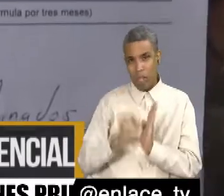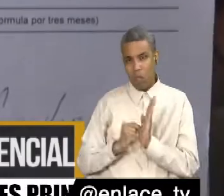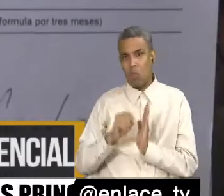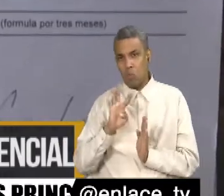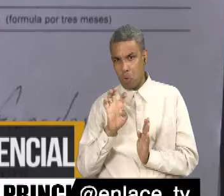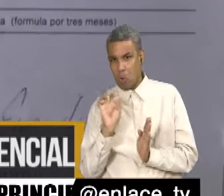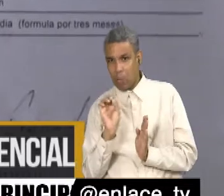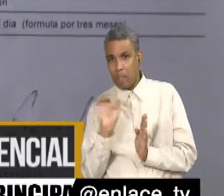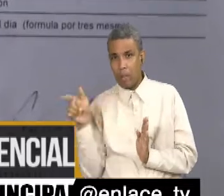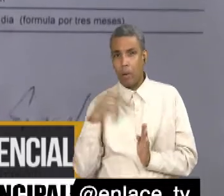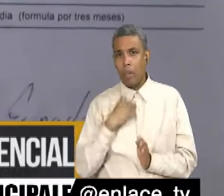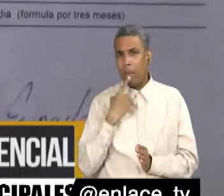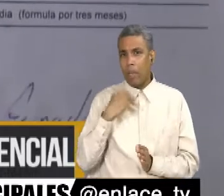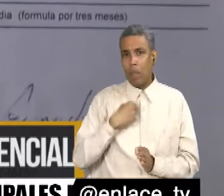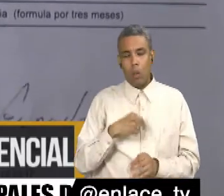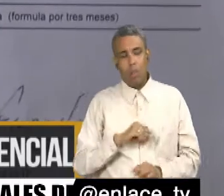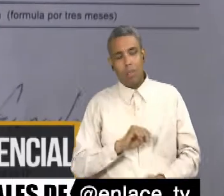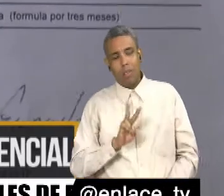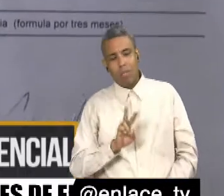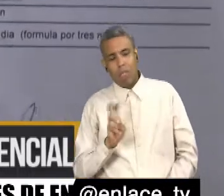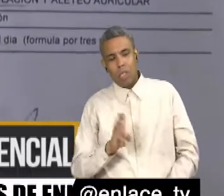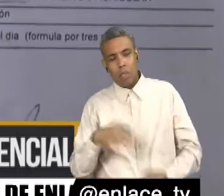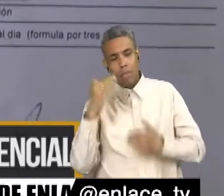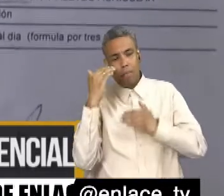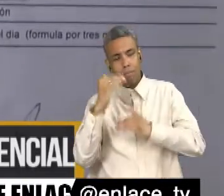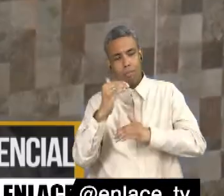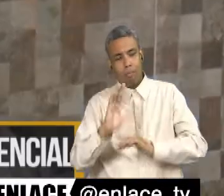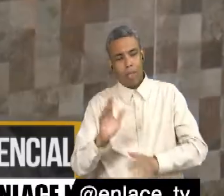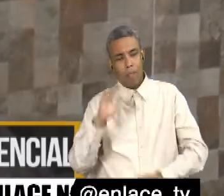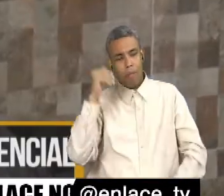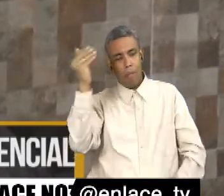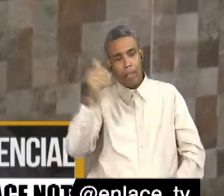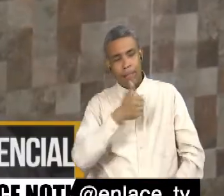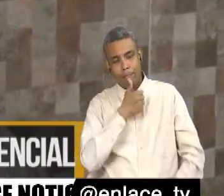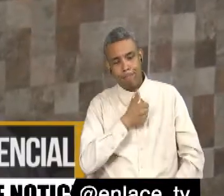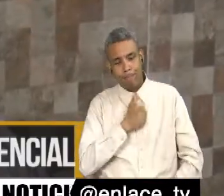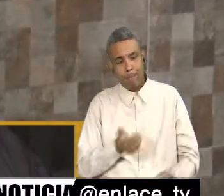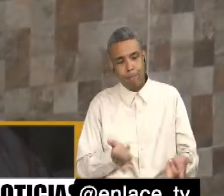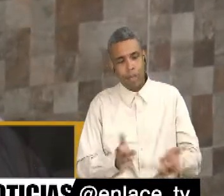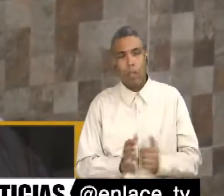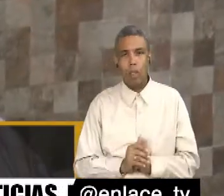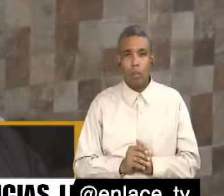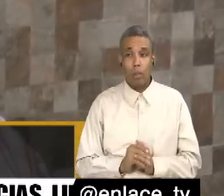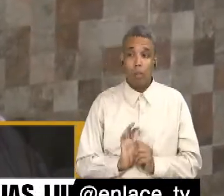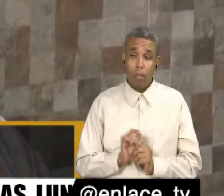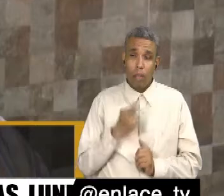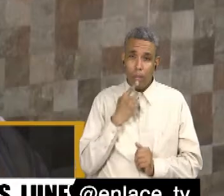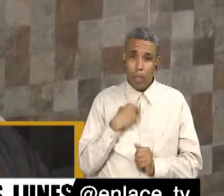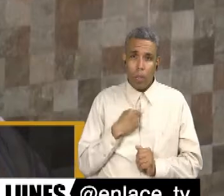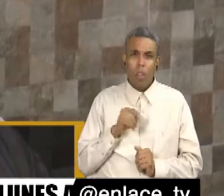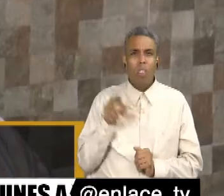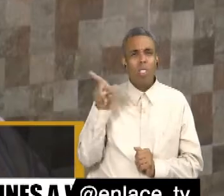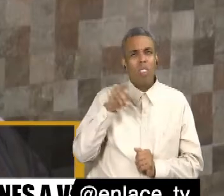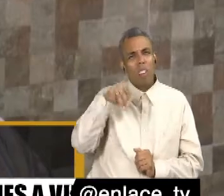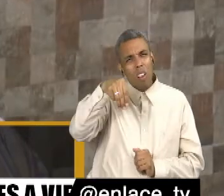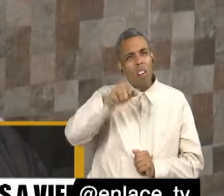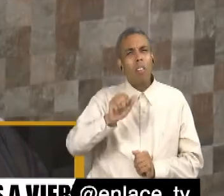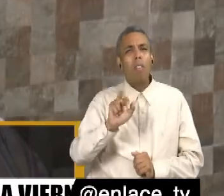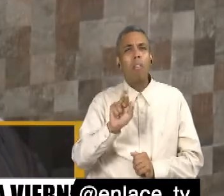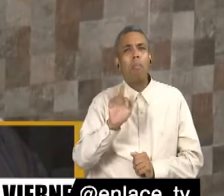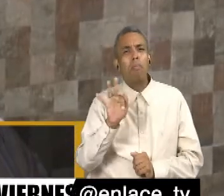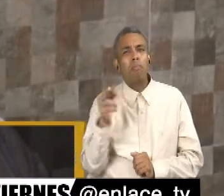encargada de allá me dijo que tocaba esperar. Hay una señorita, Marta, que siempre voy y me dice, no,